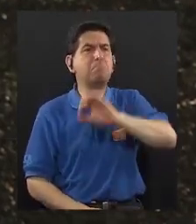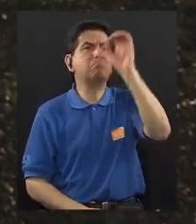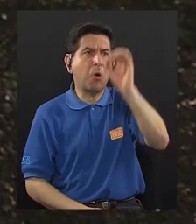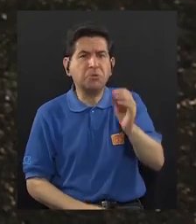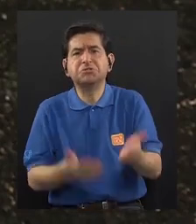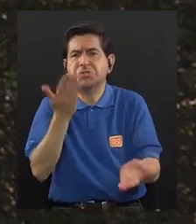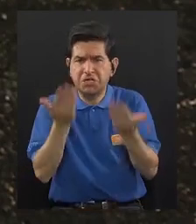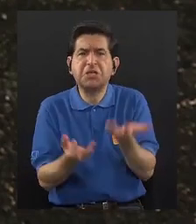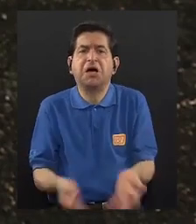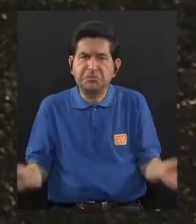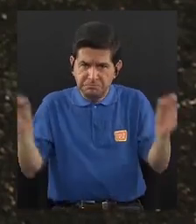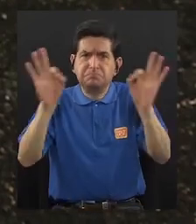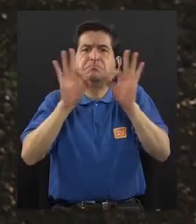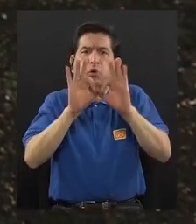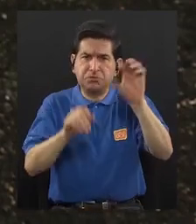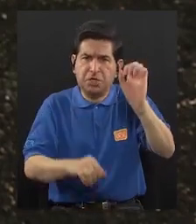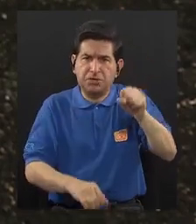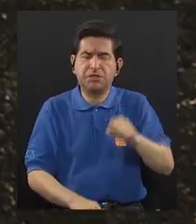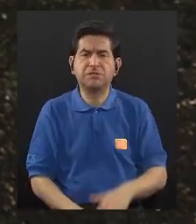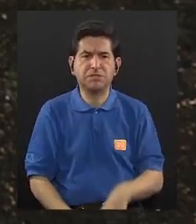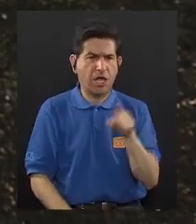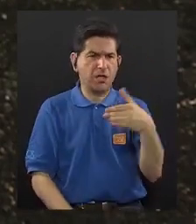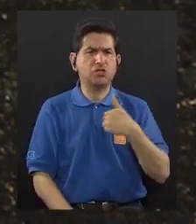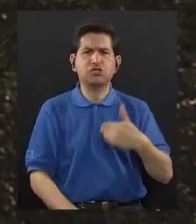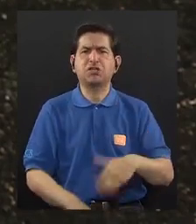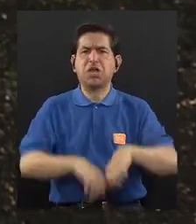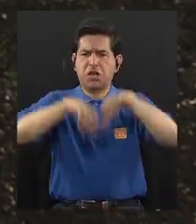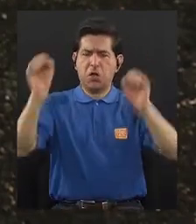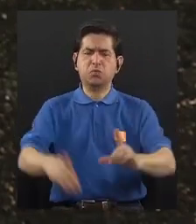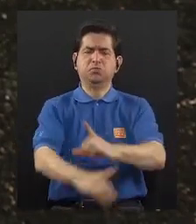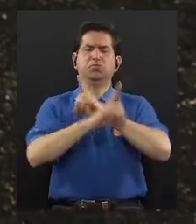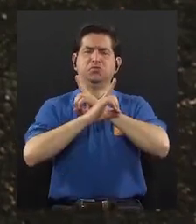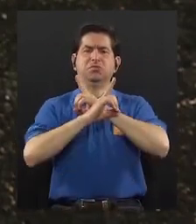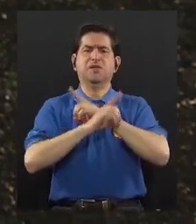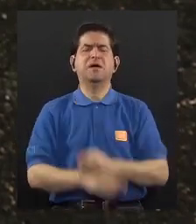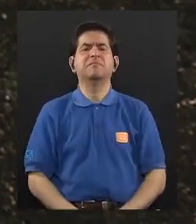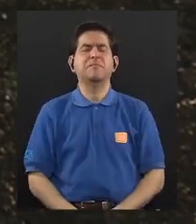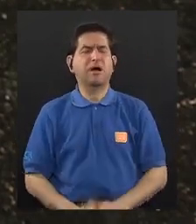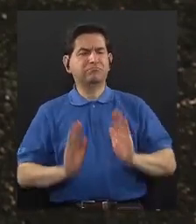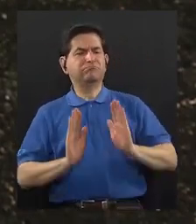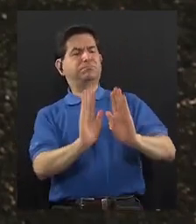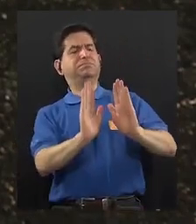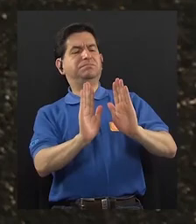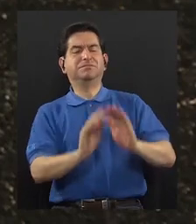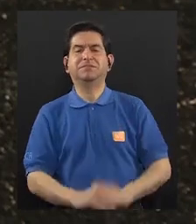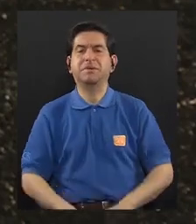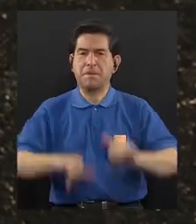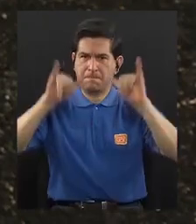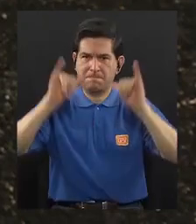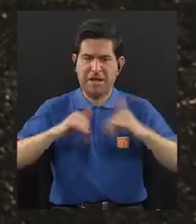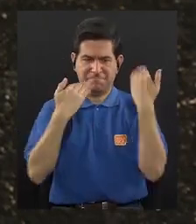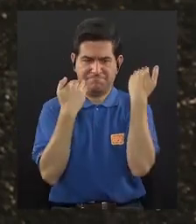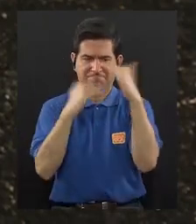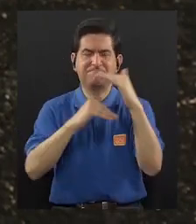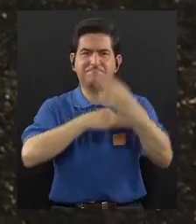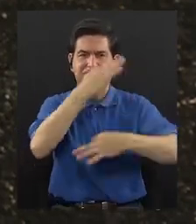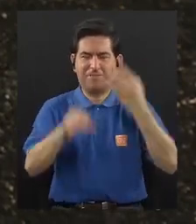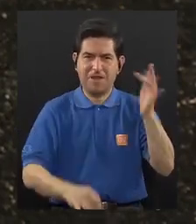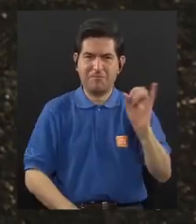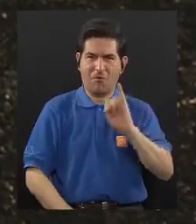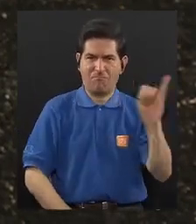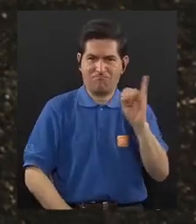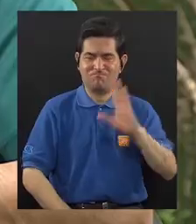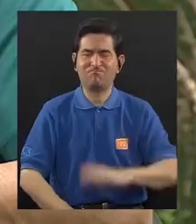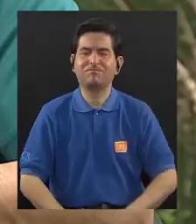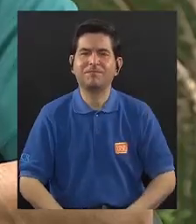proporción importante que tiene un sistema inmune capaz de defenderla y que por lo tanto mantiene a raya ese tipo